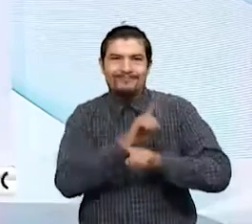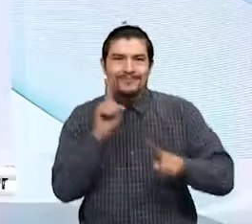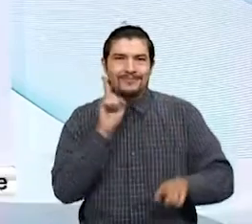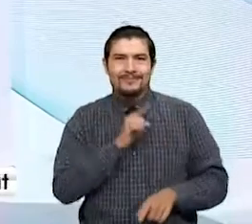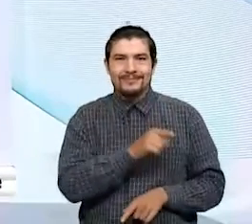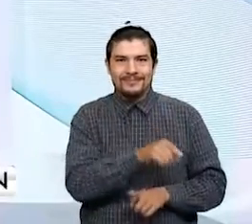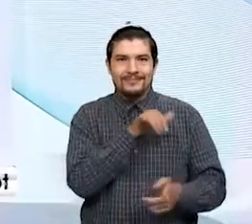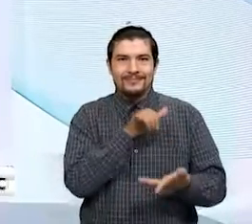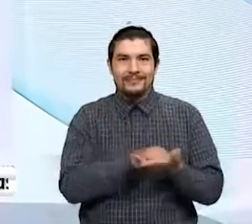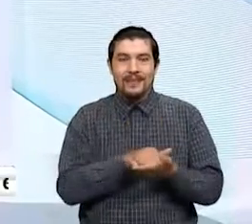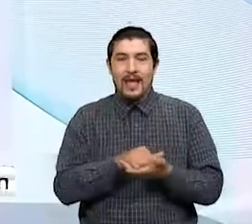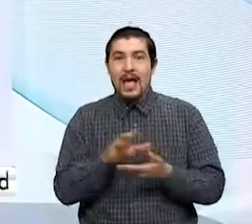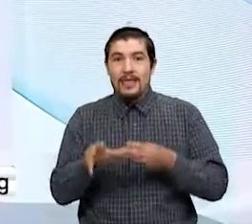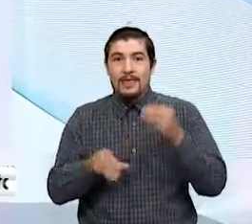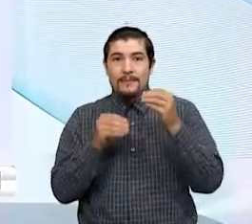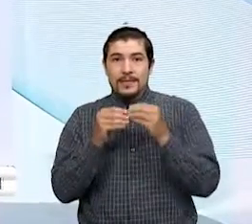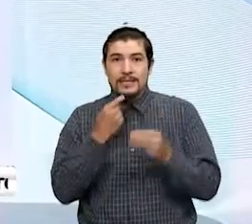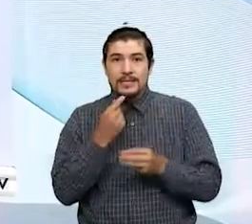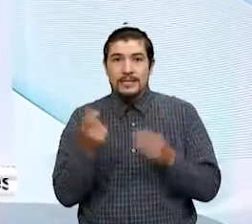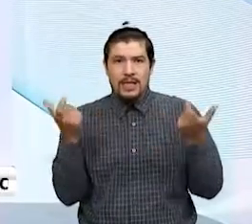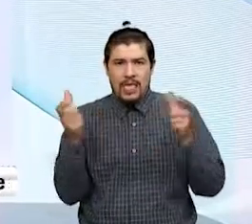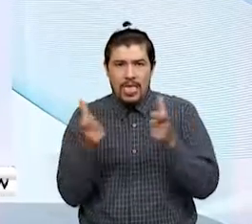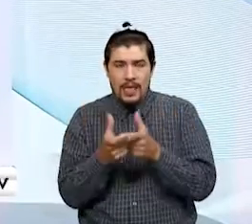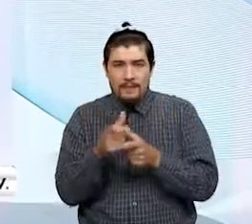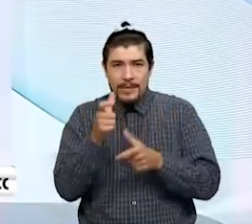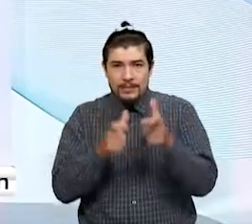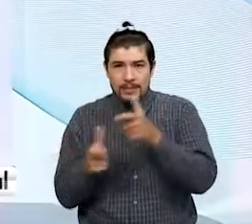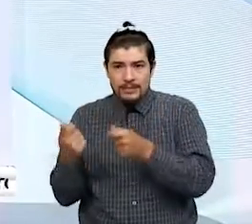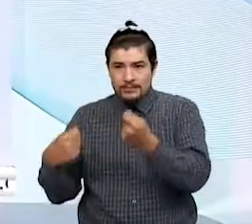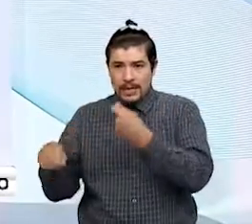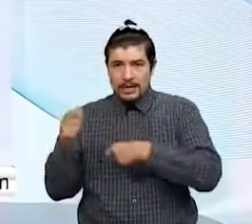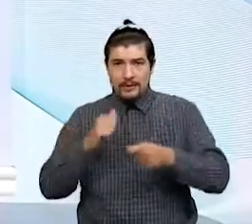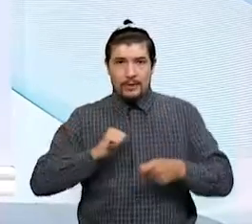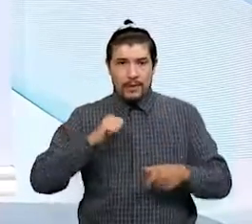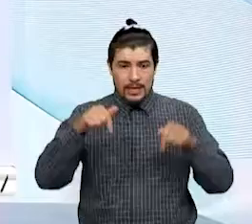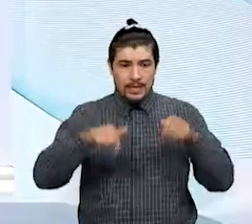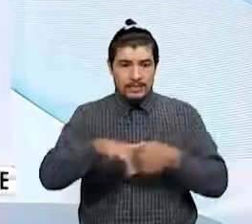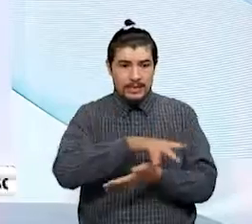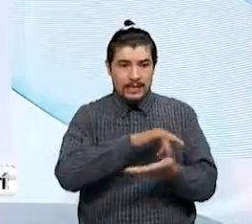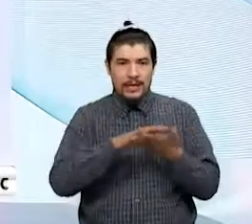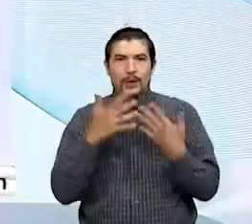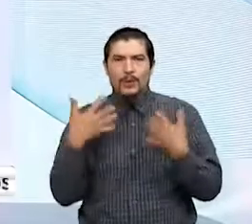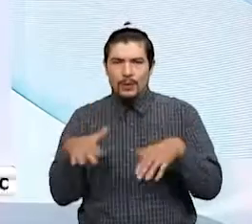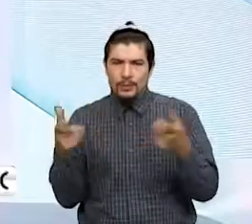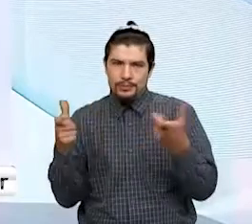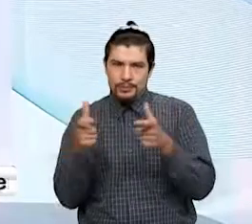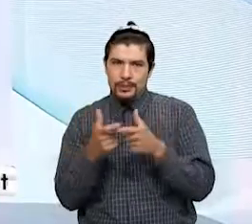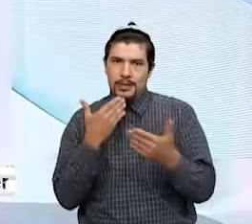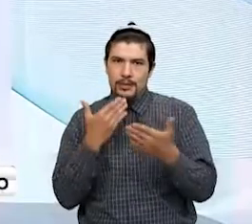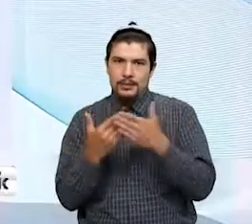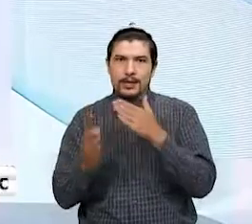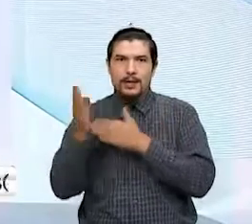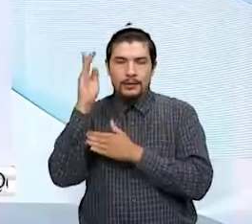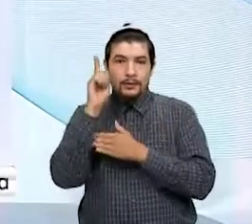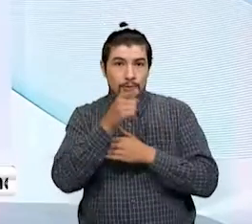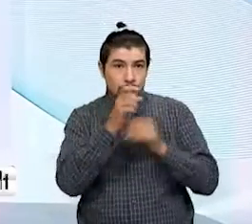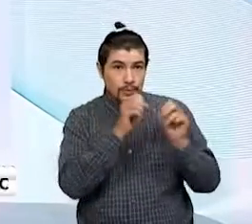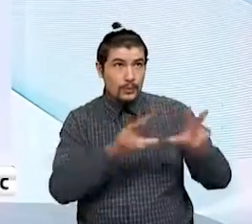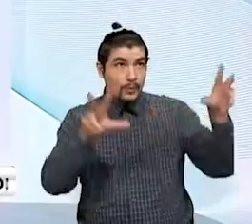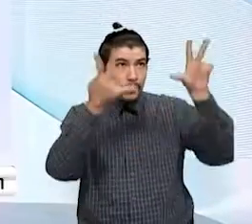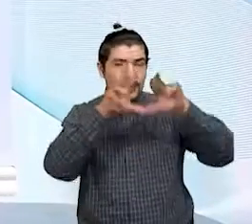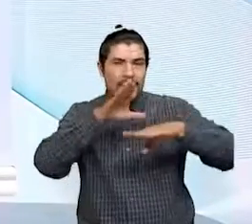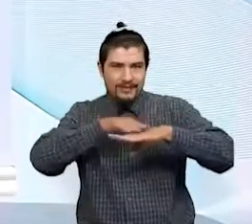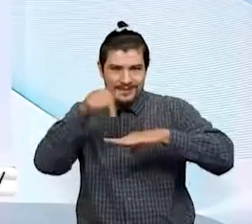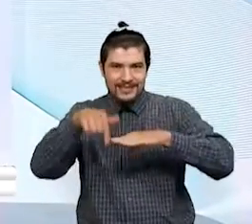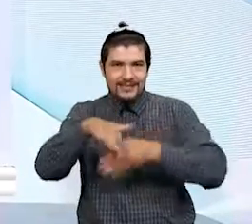Y otra parte, se reducen las cifras de trata de personas en el departamento de Santander. Así lo advierte la Oficina de Naciones Unidas contra el Delito y la